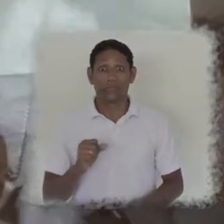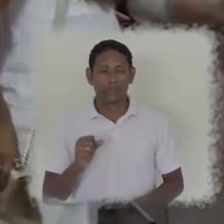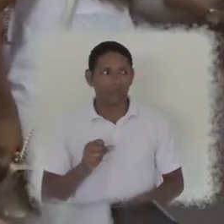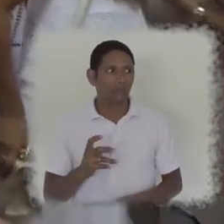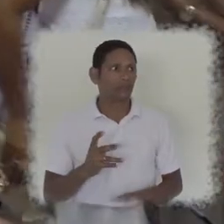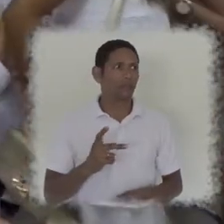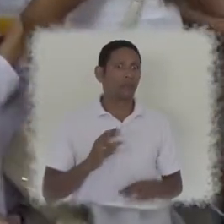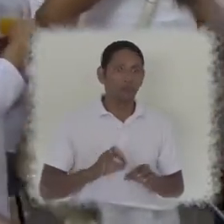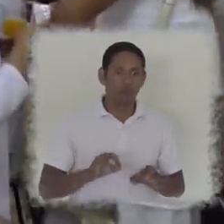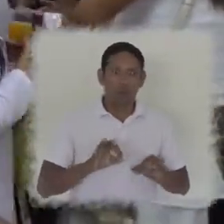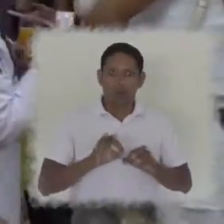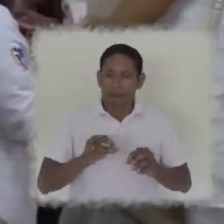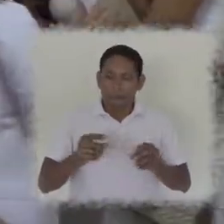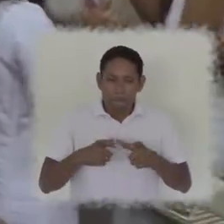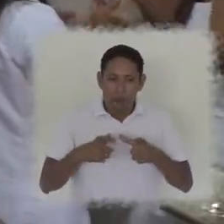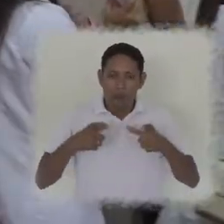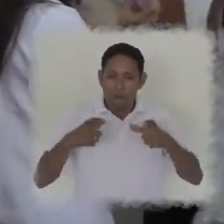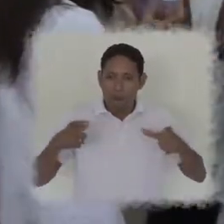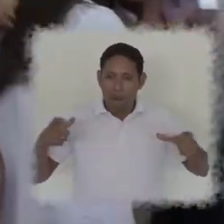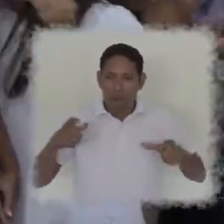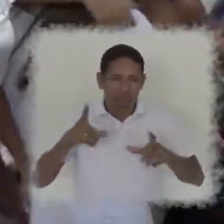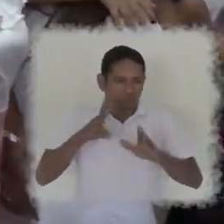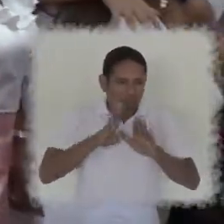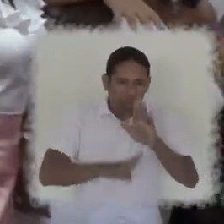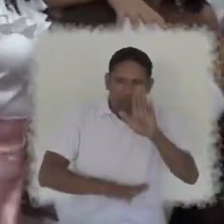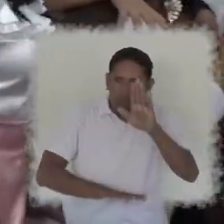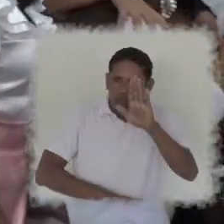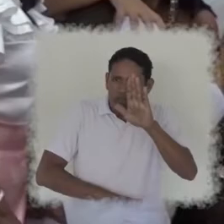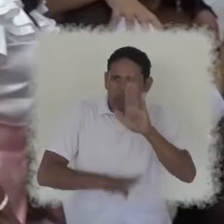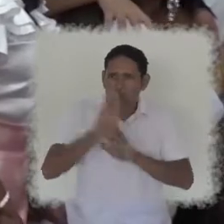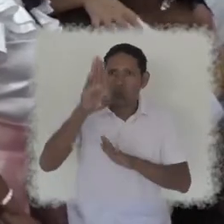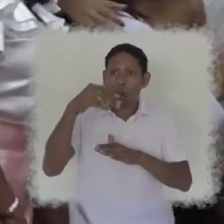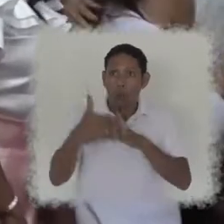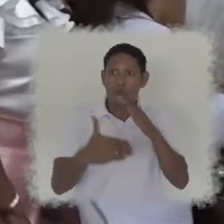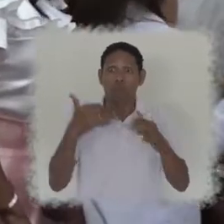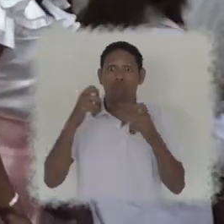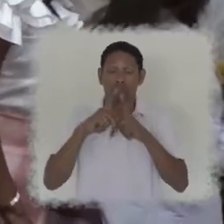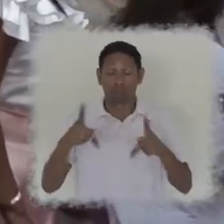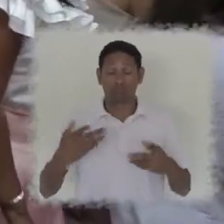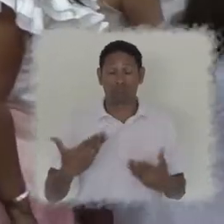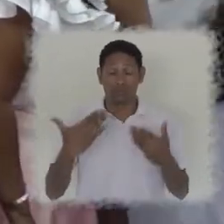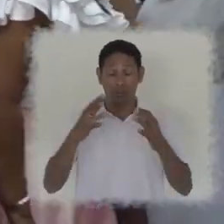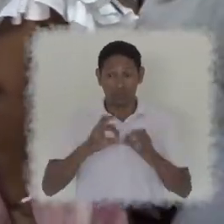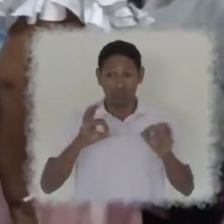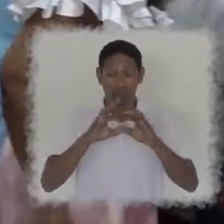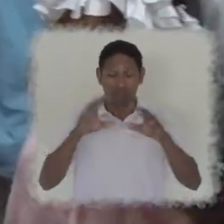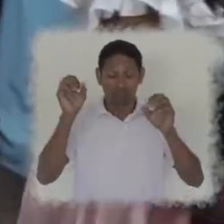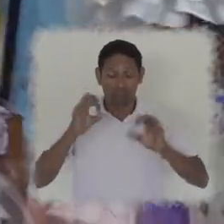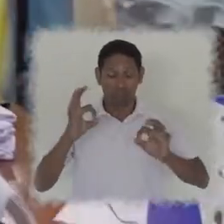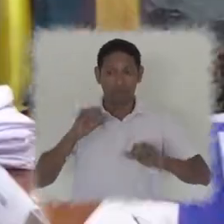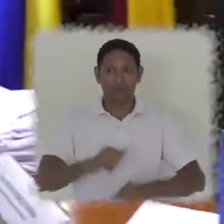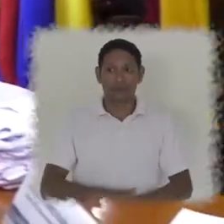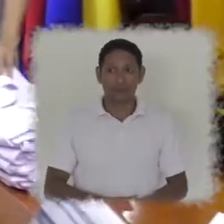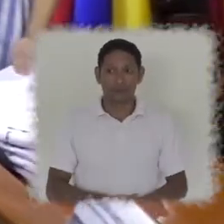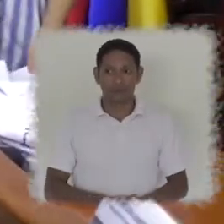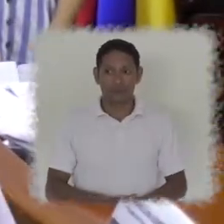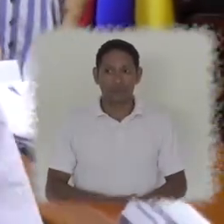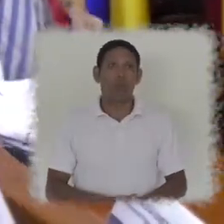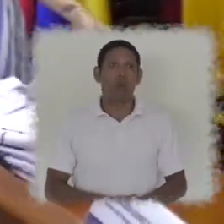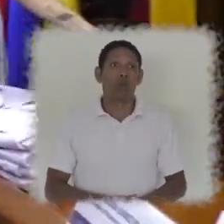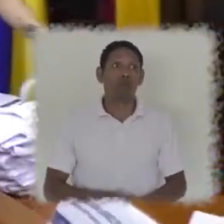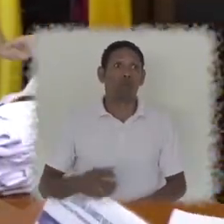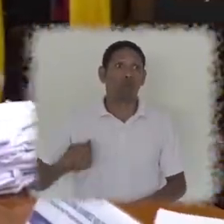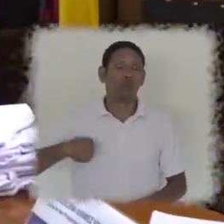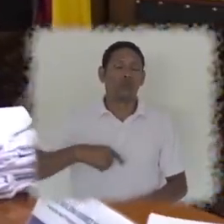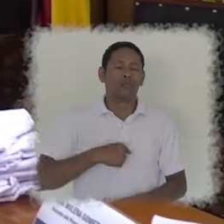En espera de que siga creciendo y que siga siendo una mejor persona y una buena profesional.